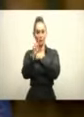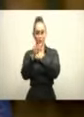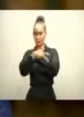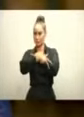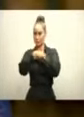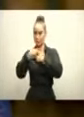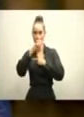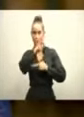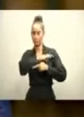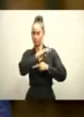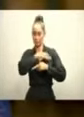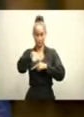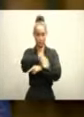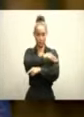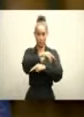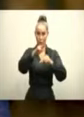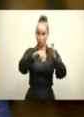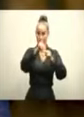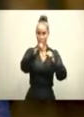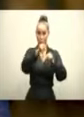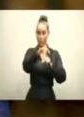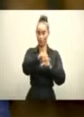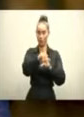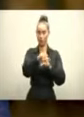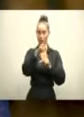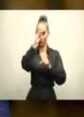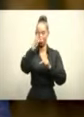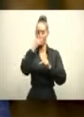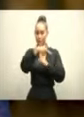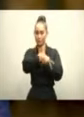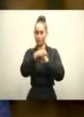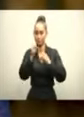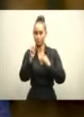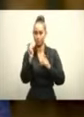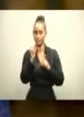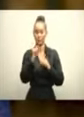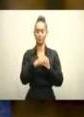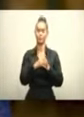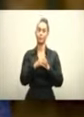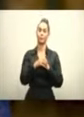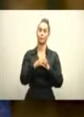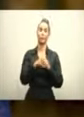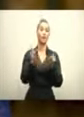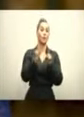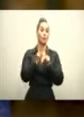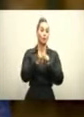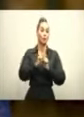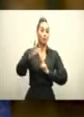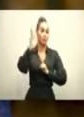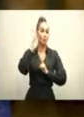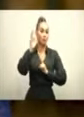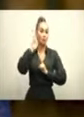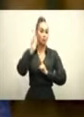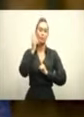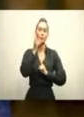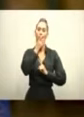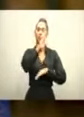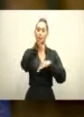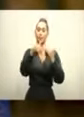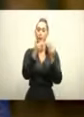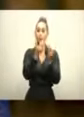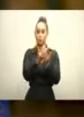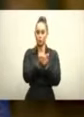de la historia del continente y del país. Por escuchar a la ciudadanía, estoy instruyendo también a la